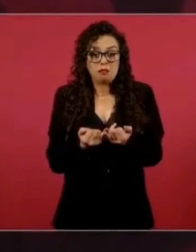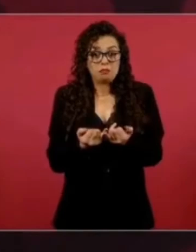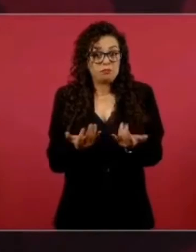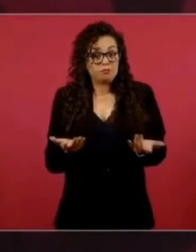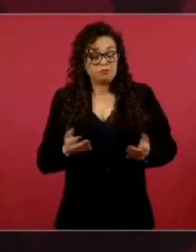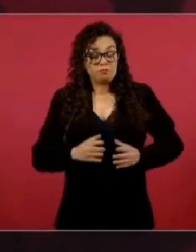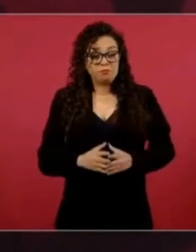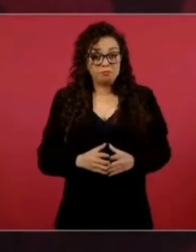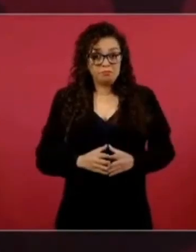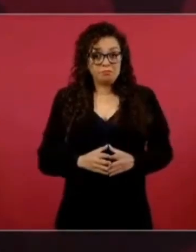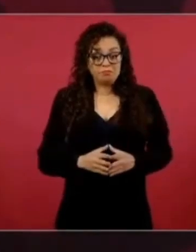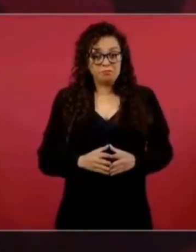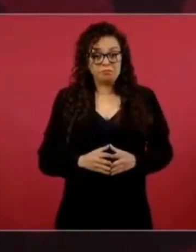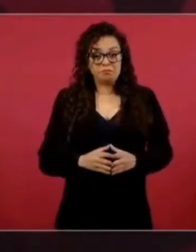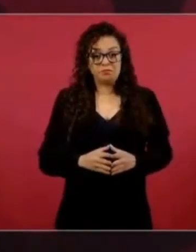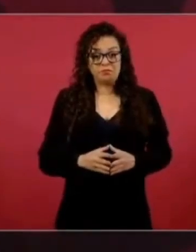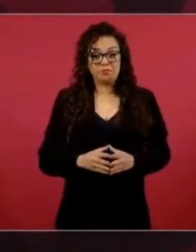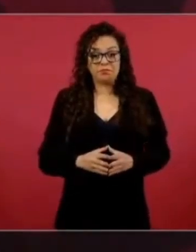Pero